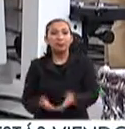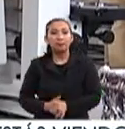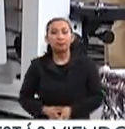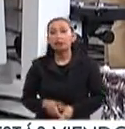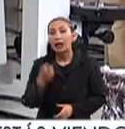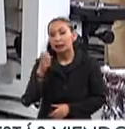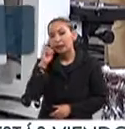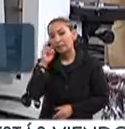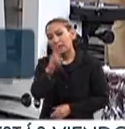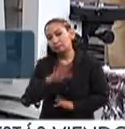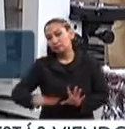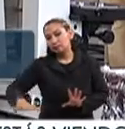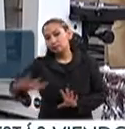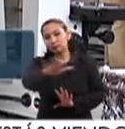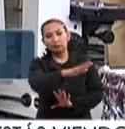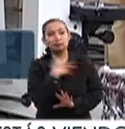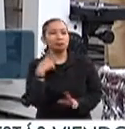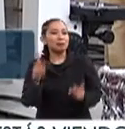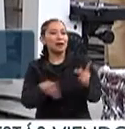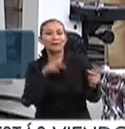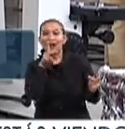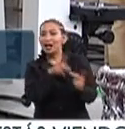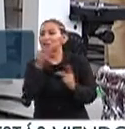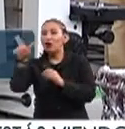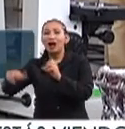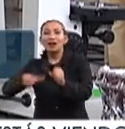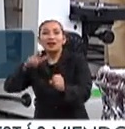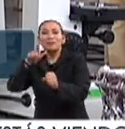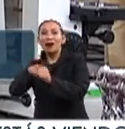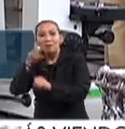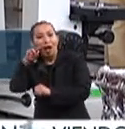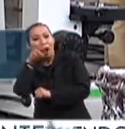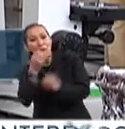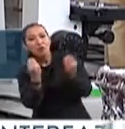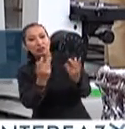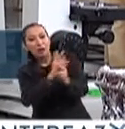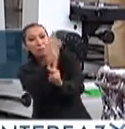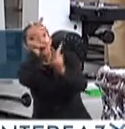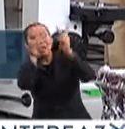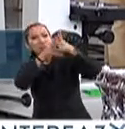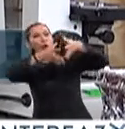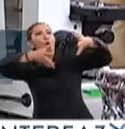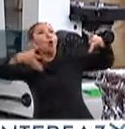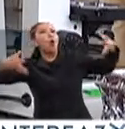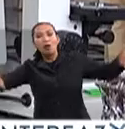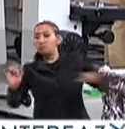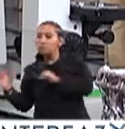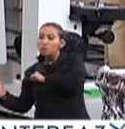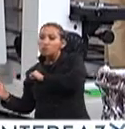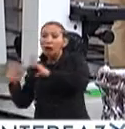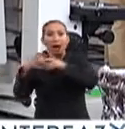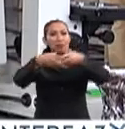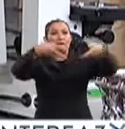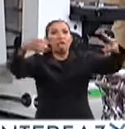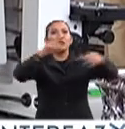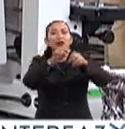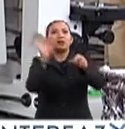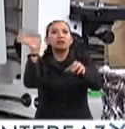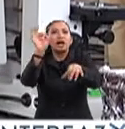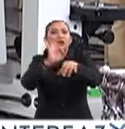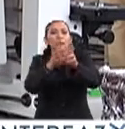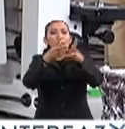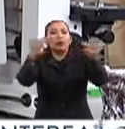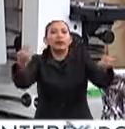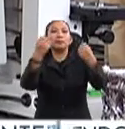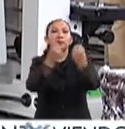a tener todas las condiciones para poder desarrollarse, aumentar sus poblaciones y a final de cuentas